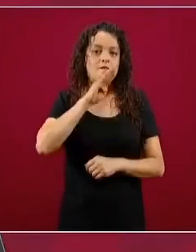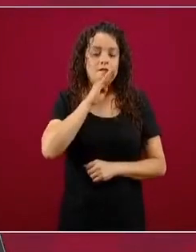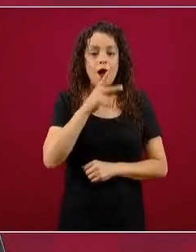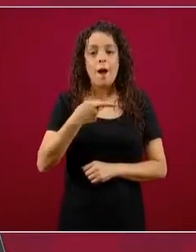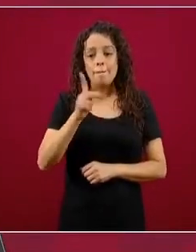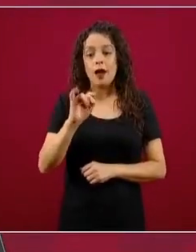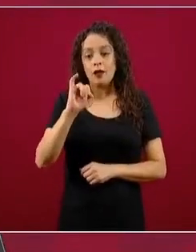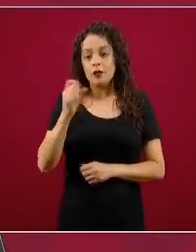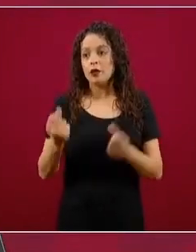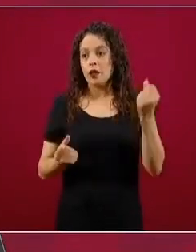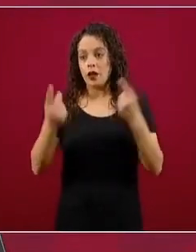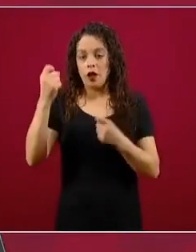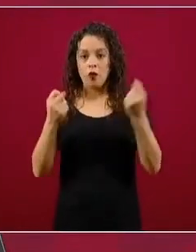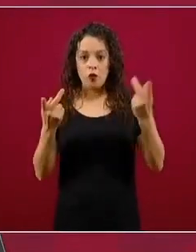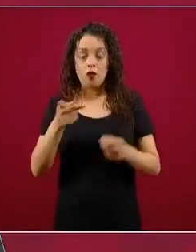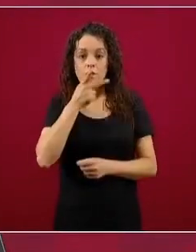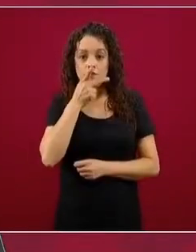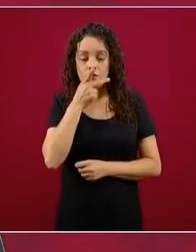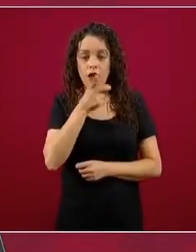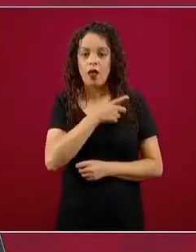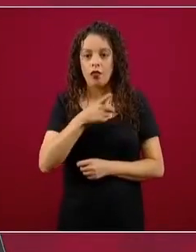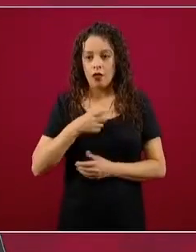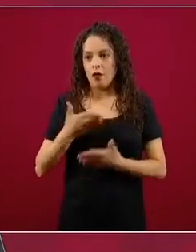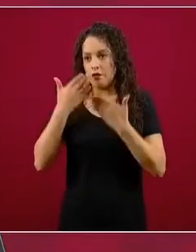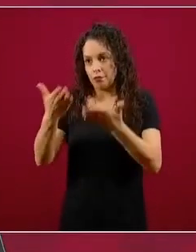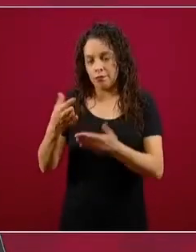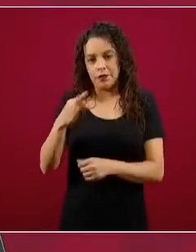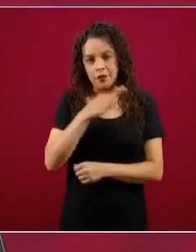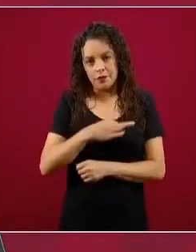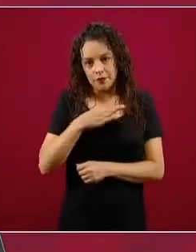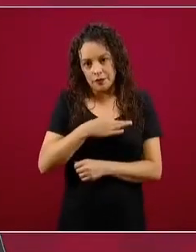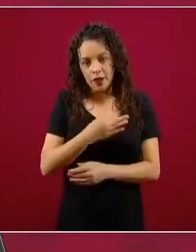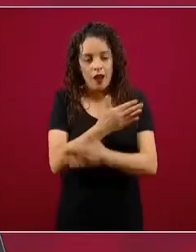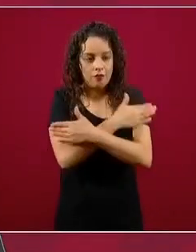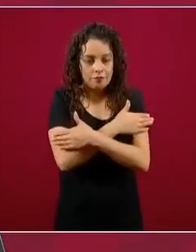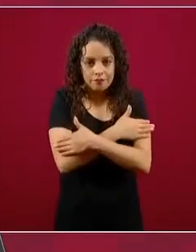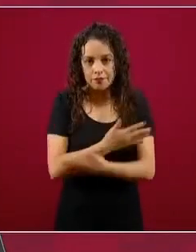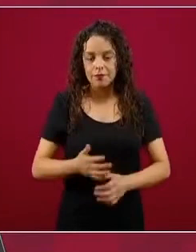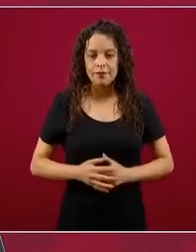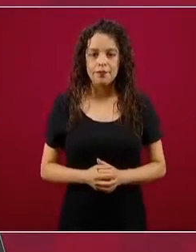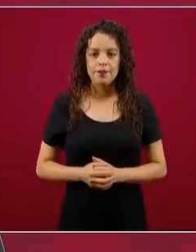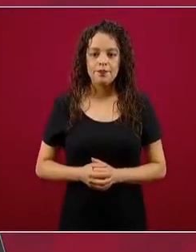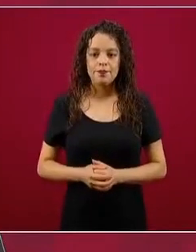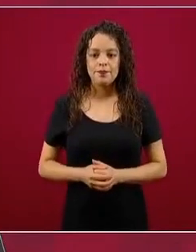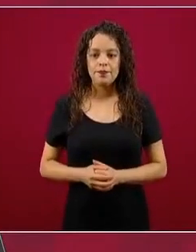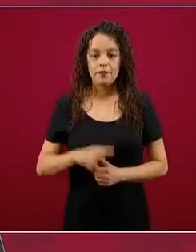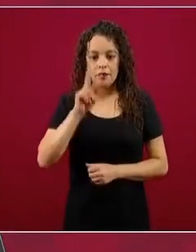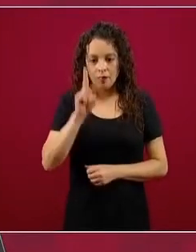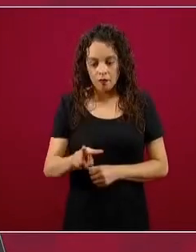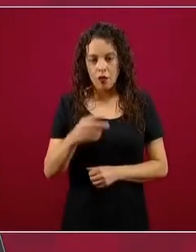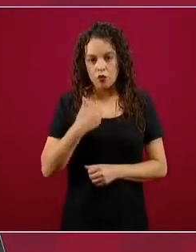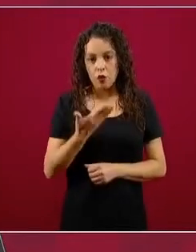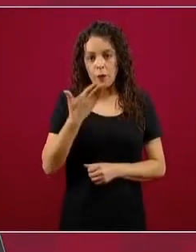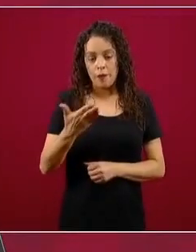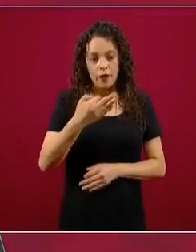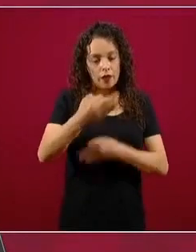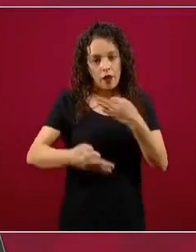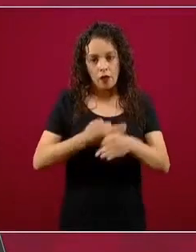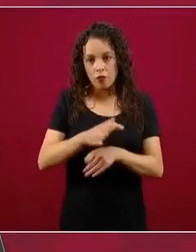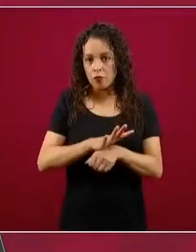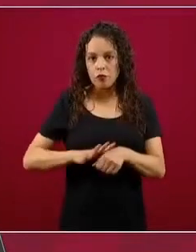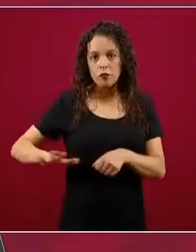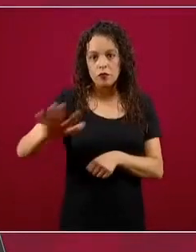hay padres que merecen ser felicitados, apreciados. Les pedimos atentamente a la población,